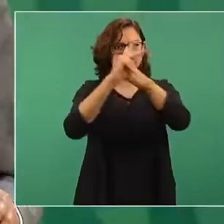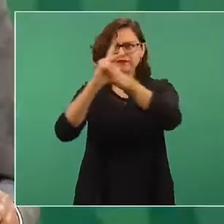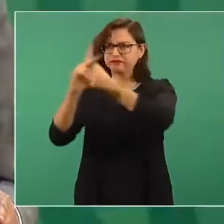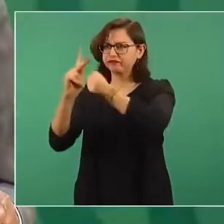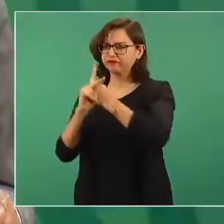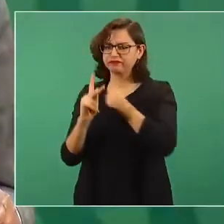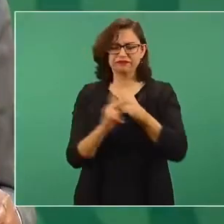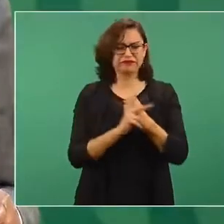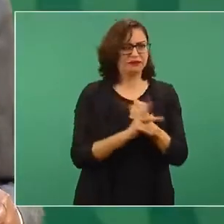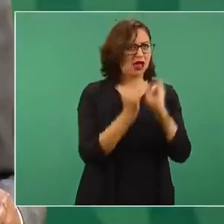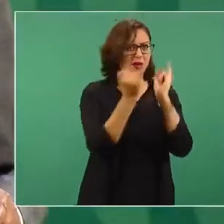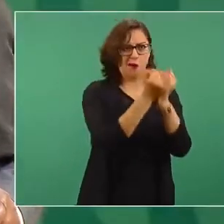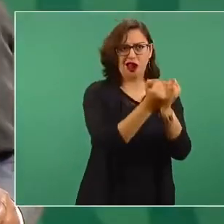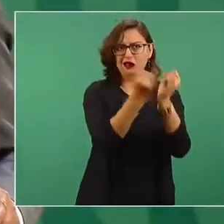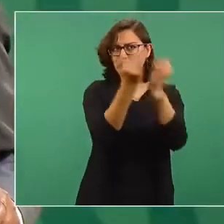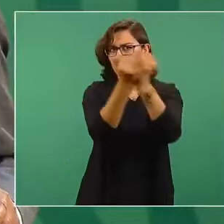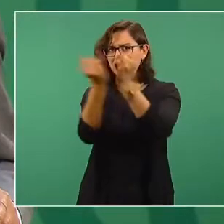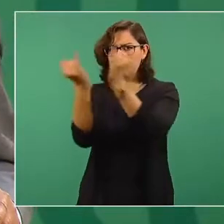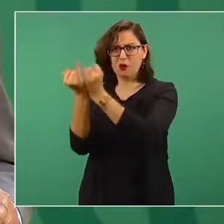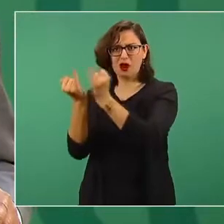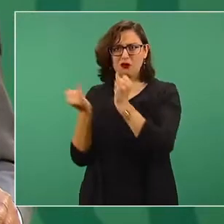Estamos estandarizando